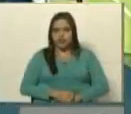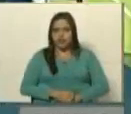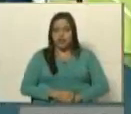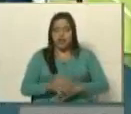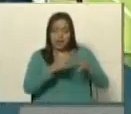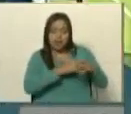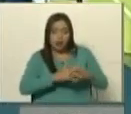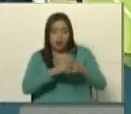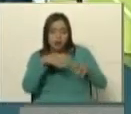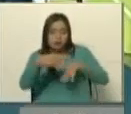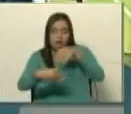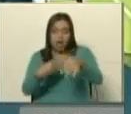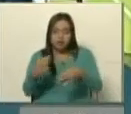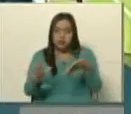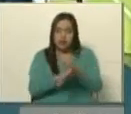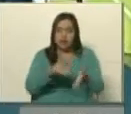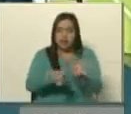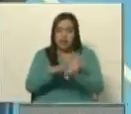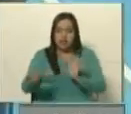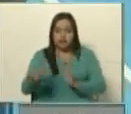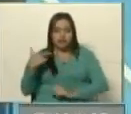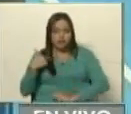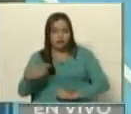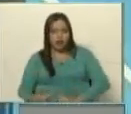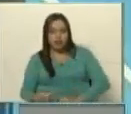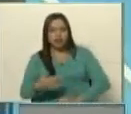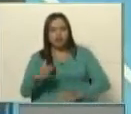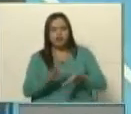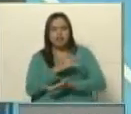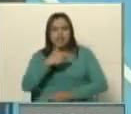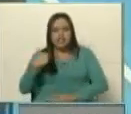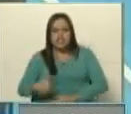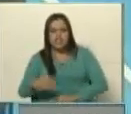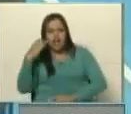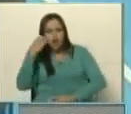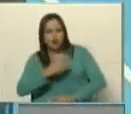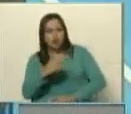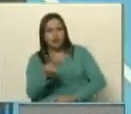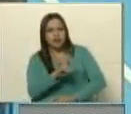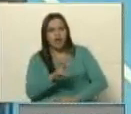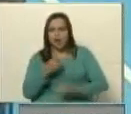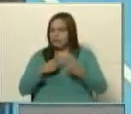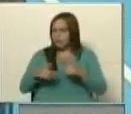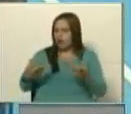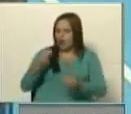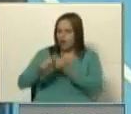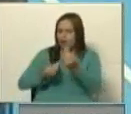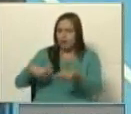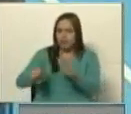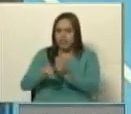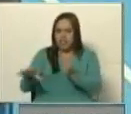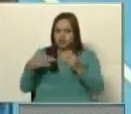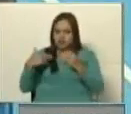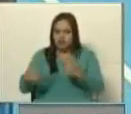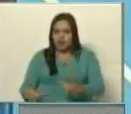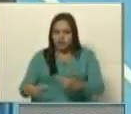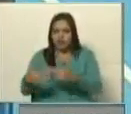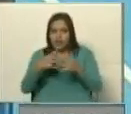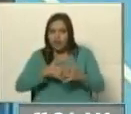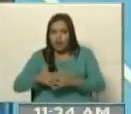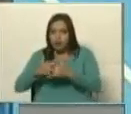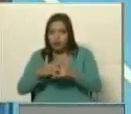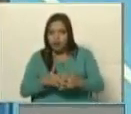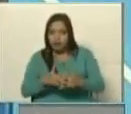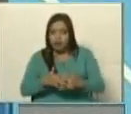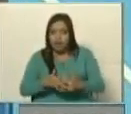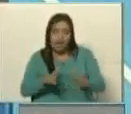en Cuba o en Venezuela, yo le pregunto, oye, ¿y qué pasa con los derechos humanos en Estados Unidos? ¿Qué pasa con los miles de musulmanes que han